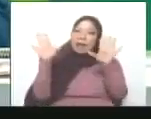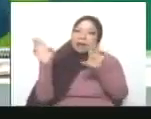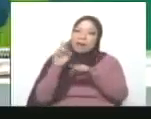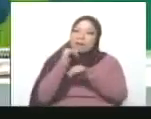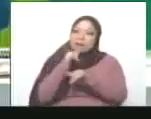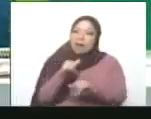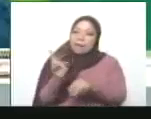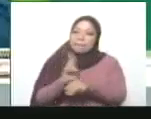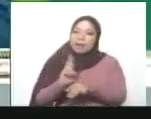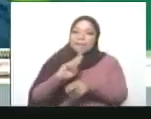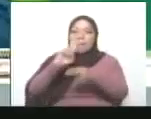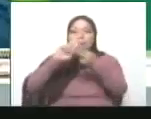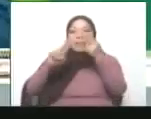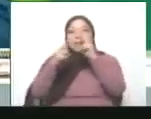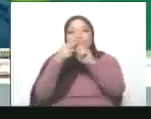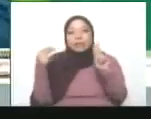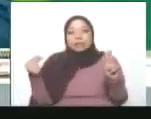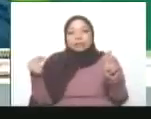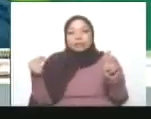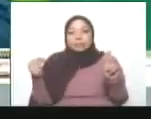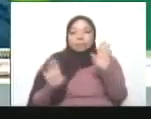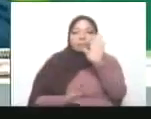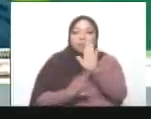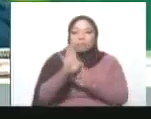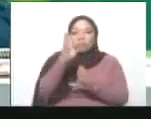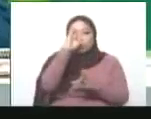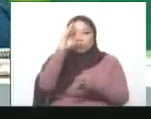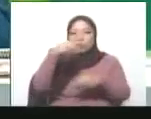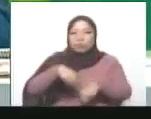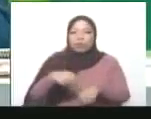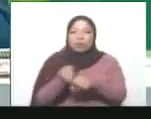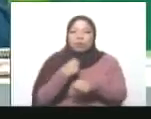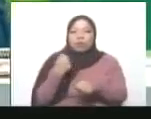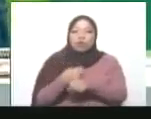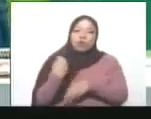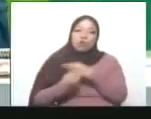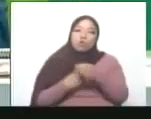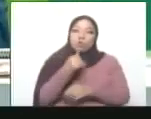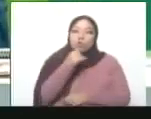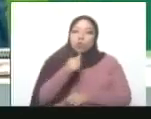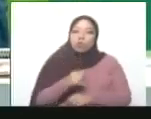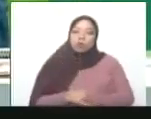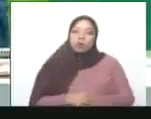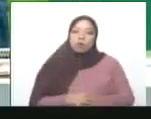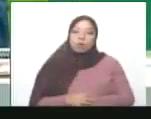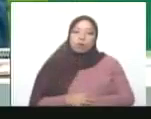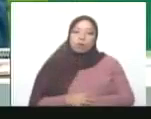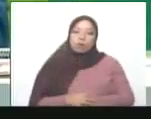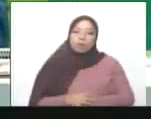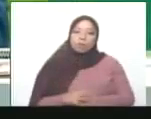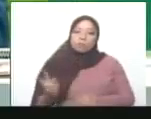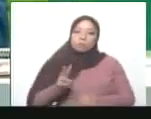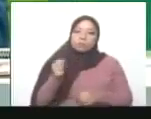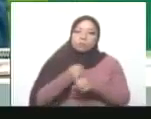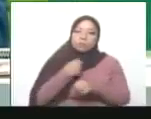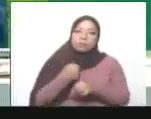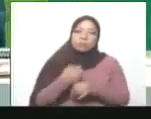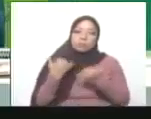de paz para avanzar hacia un acuerdo siempre en el marco del acuerdo de Ginebra en